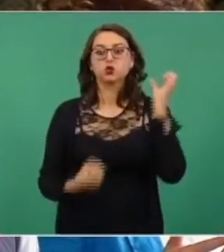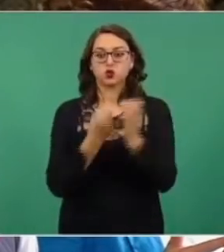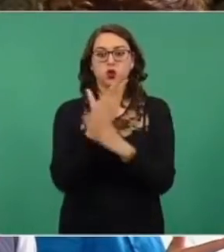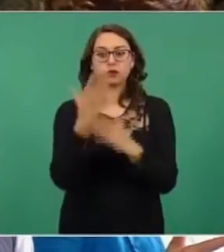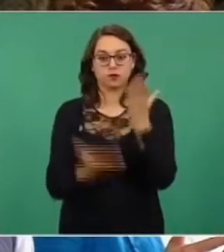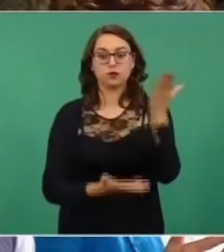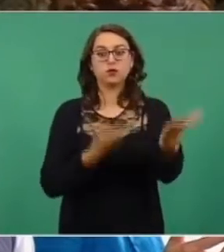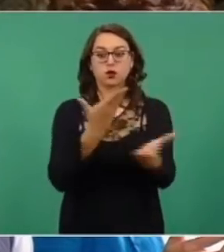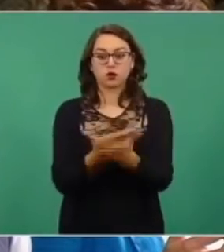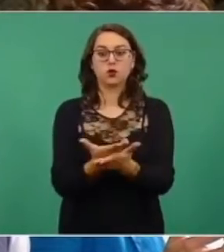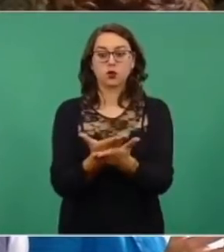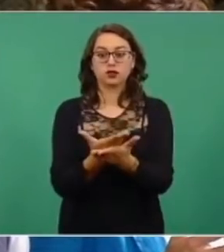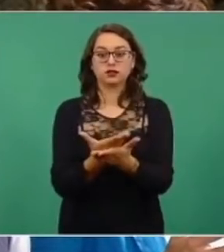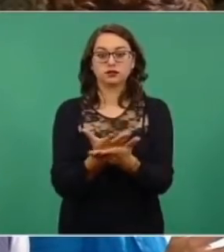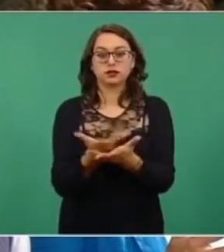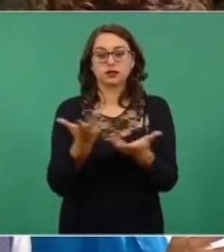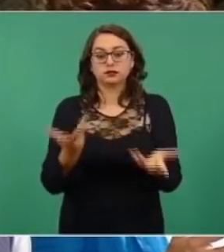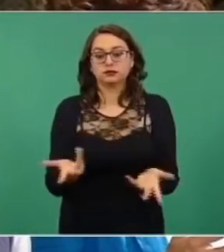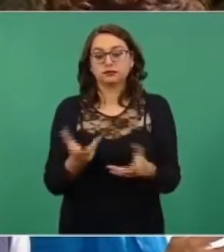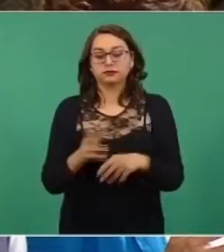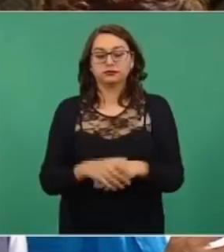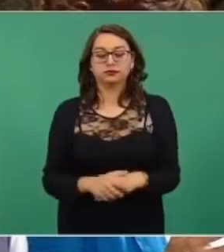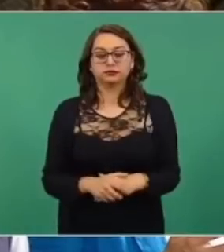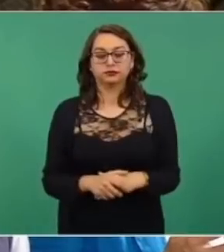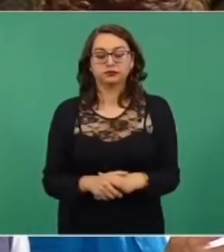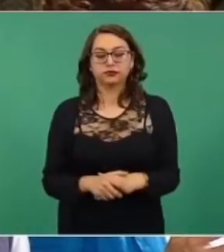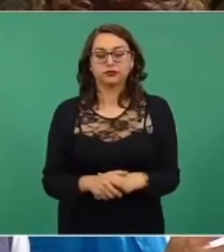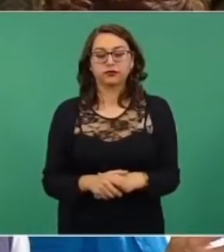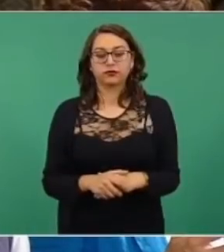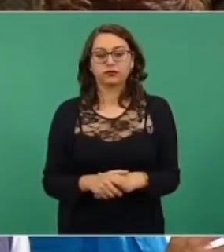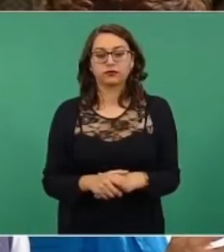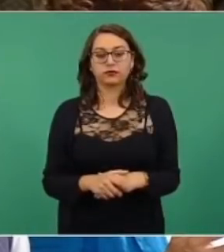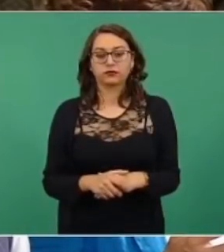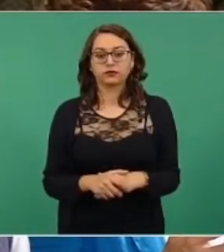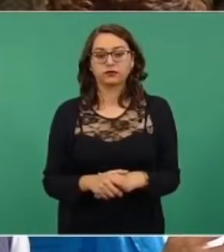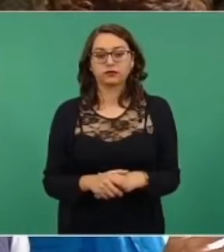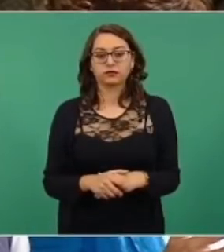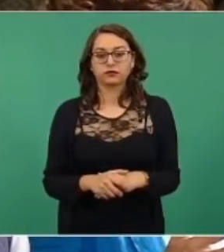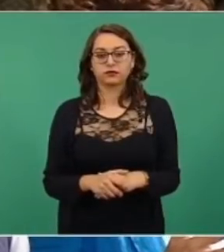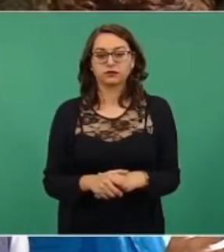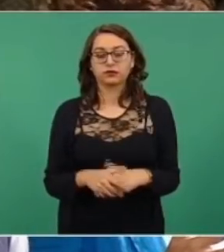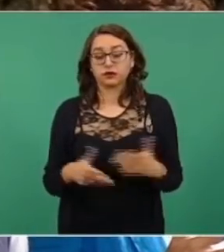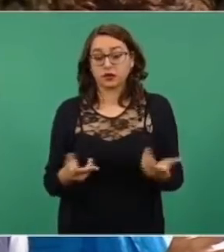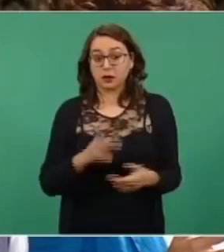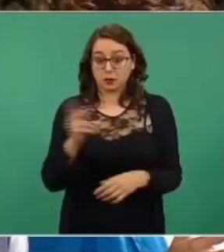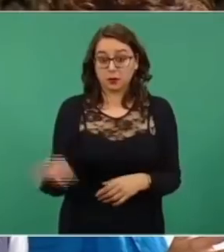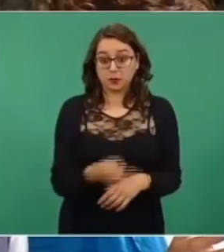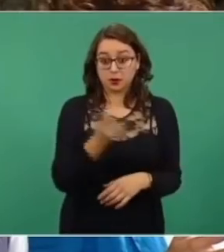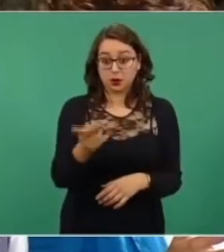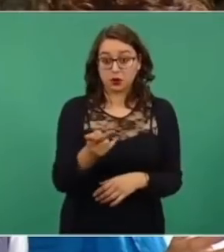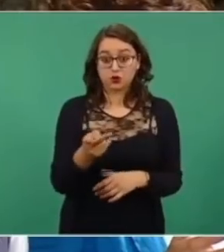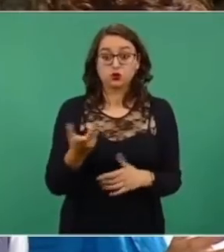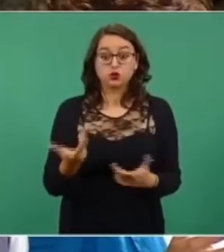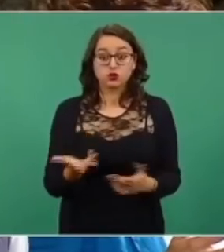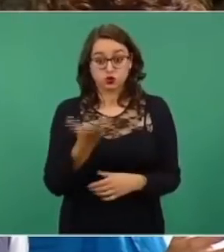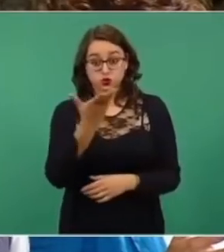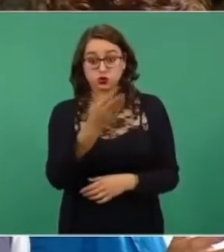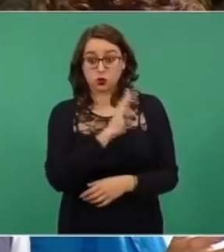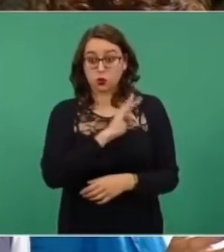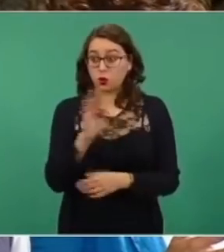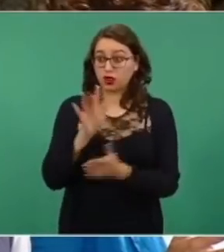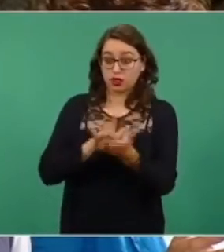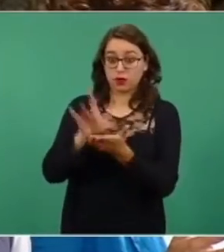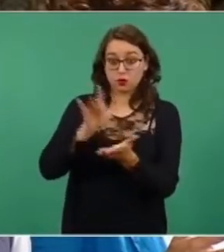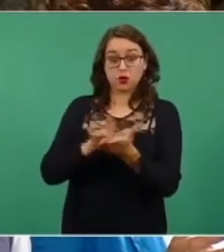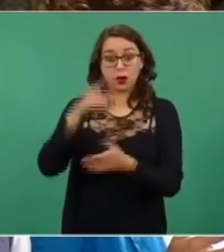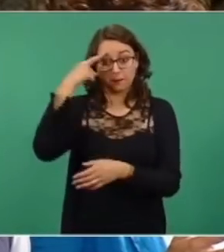propuesta a partir de la iniciativa de la reforma constitucional. Y la pregunta es, ¿apoyaría precisamente para